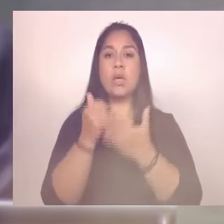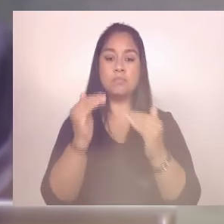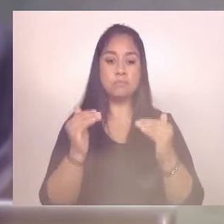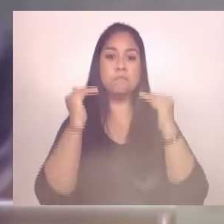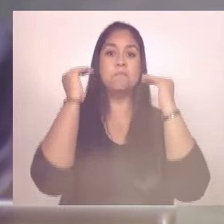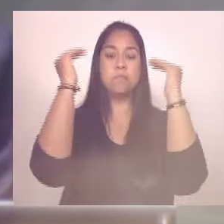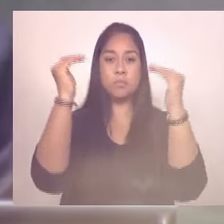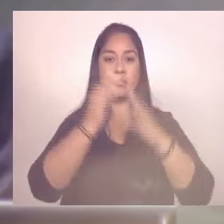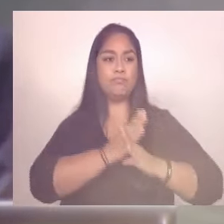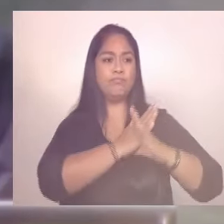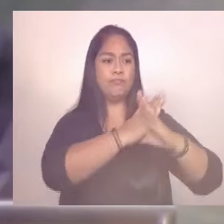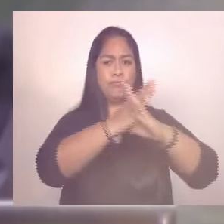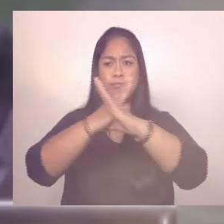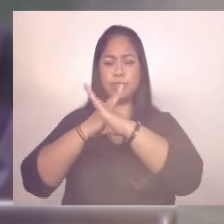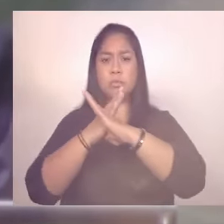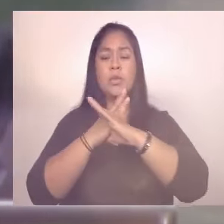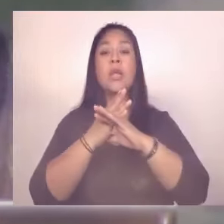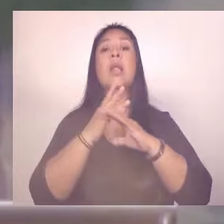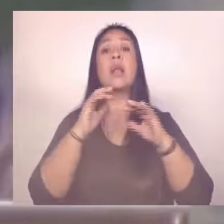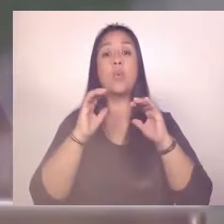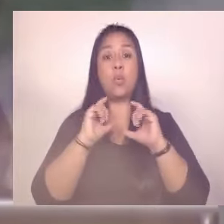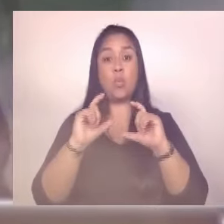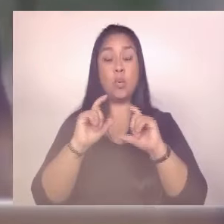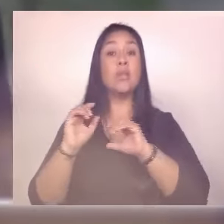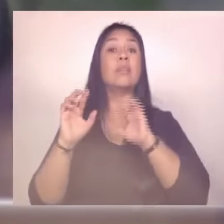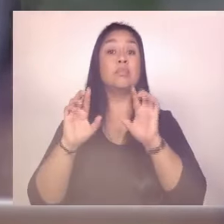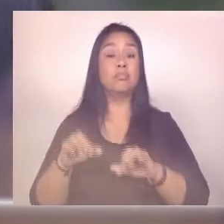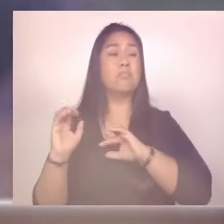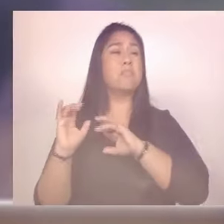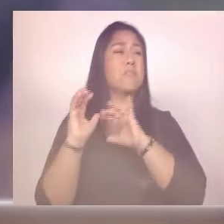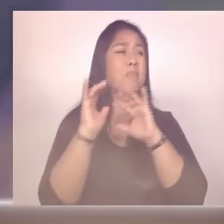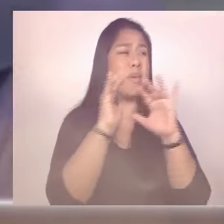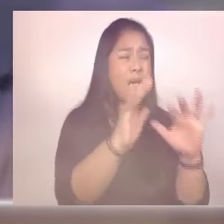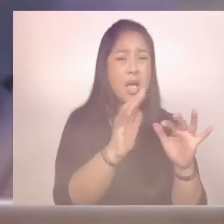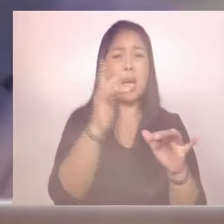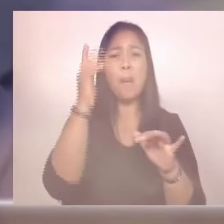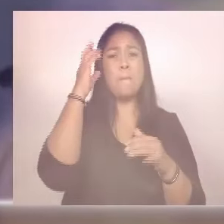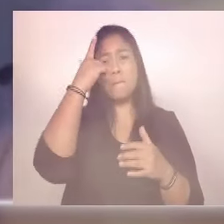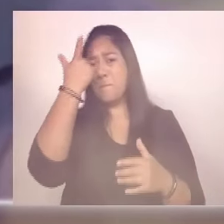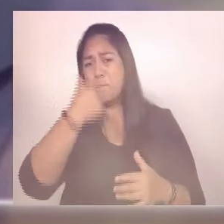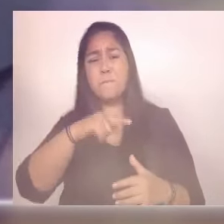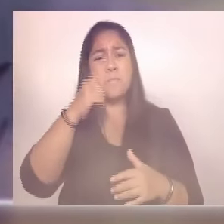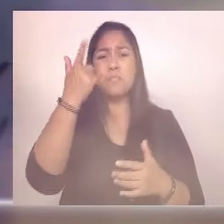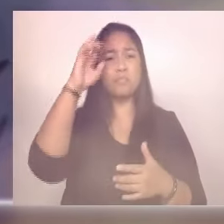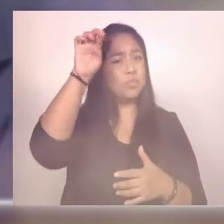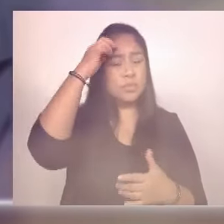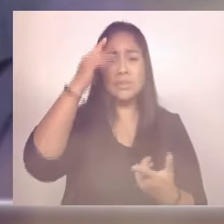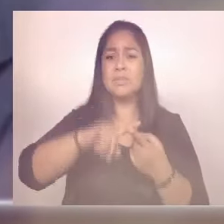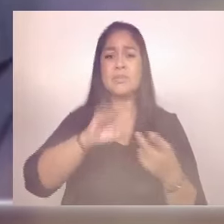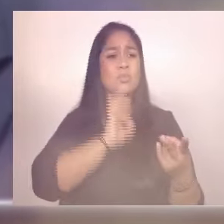para asegurar la protección de los migrantes, los desplazados, las personas que por razones políticas,